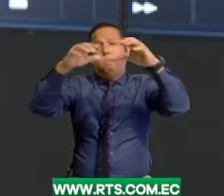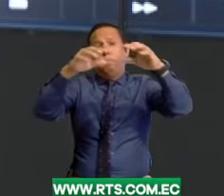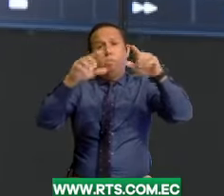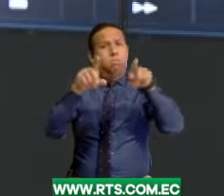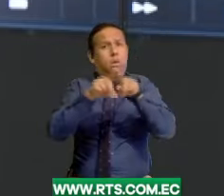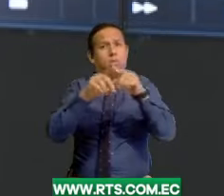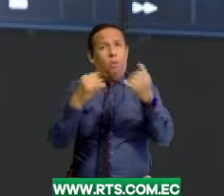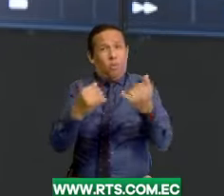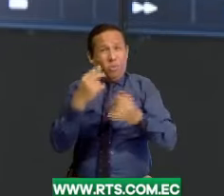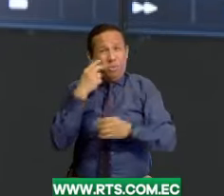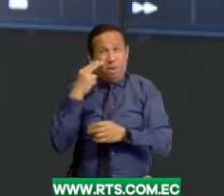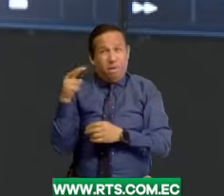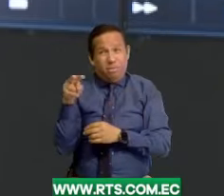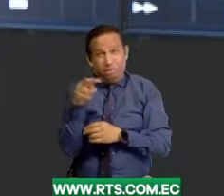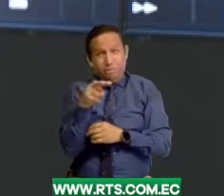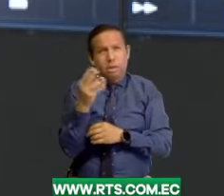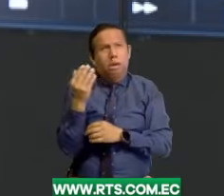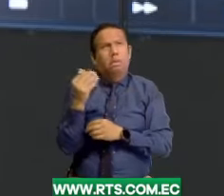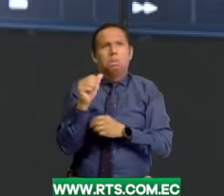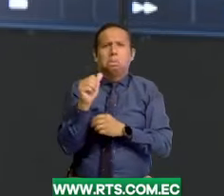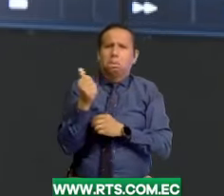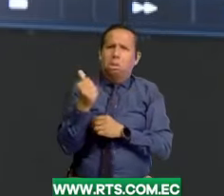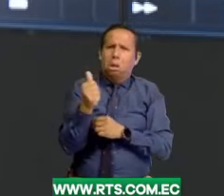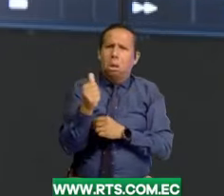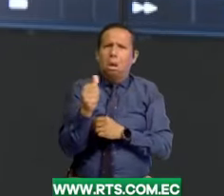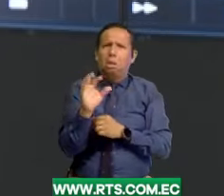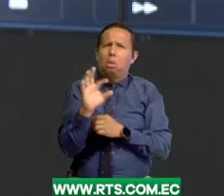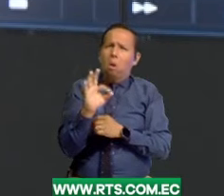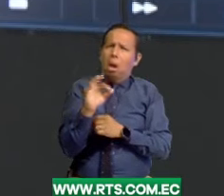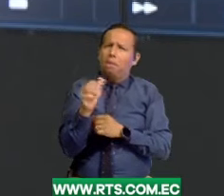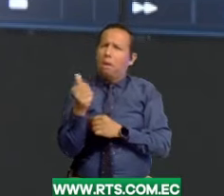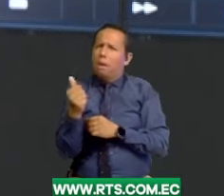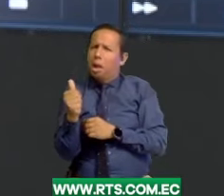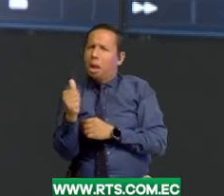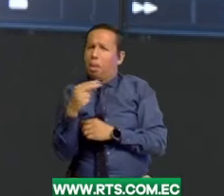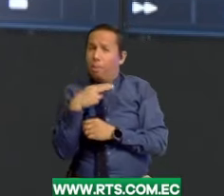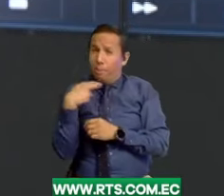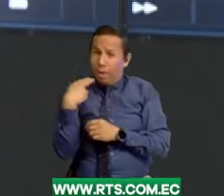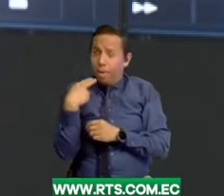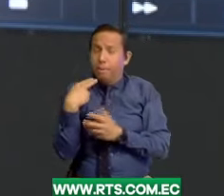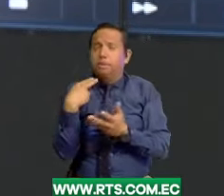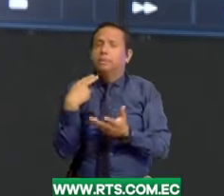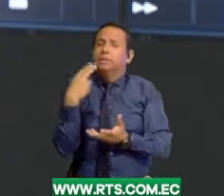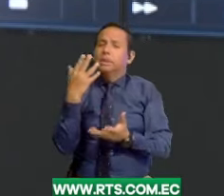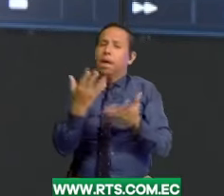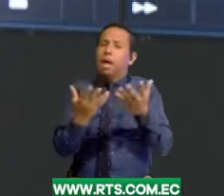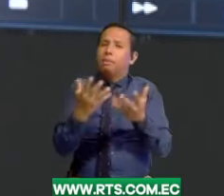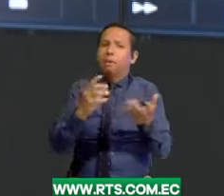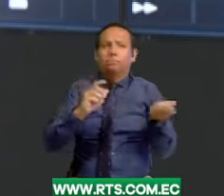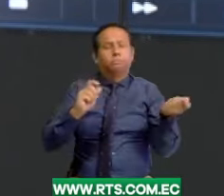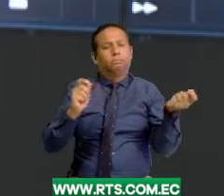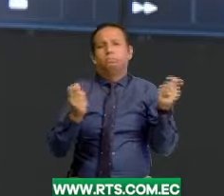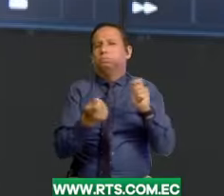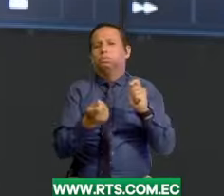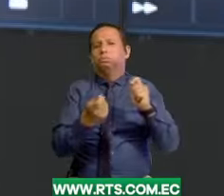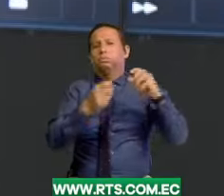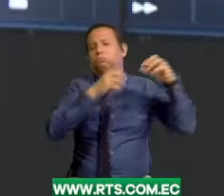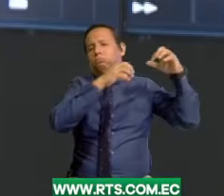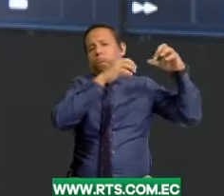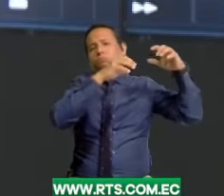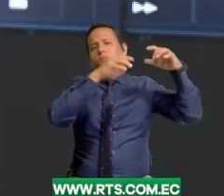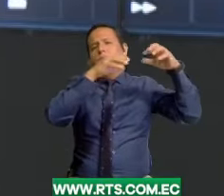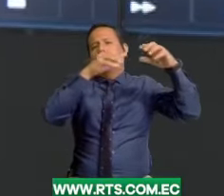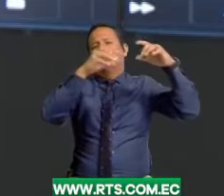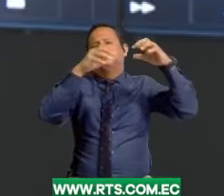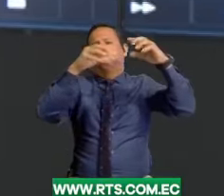hoy a las que les mencioné entre el 10 entre el día 9 el día 10 de este mes de noviembre es posible que allí tengamos un cambio en la circulación y esto